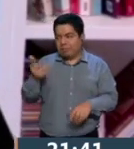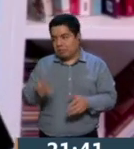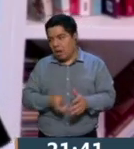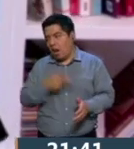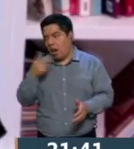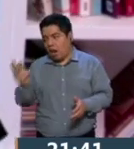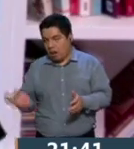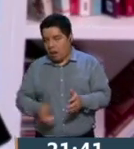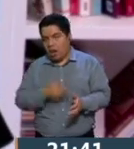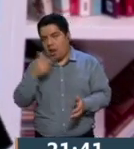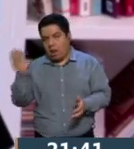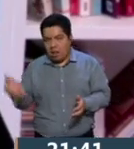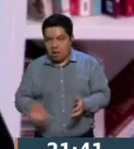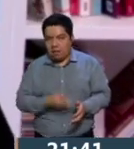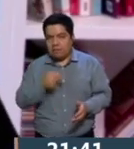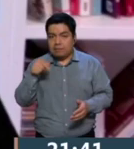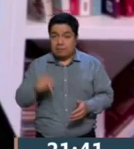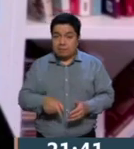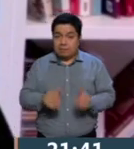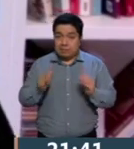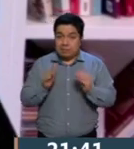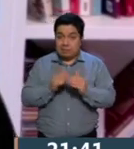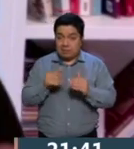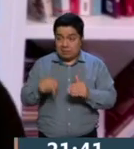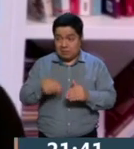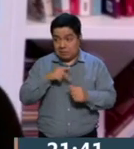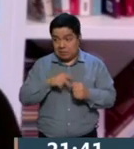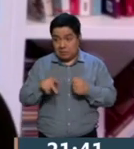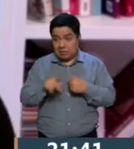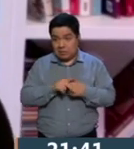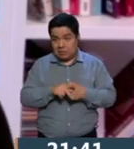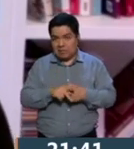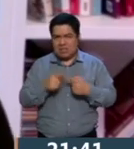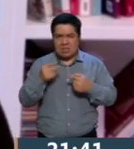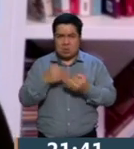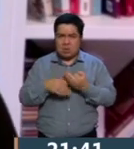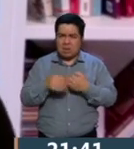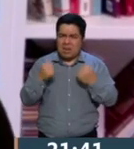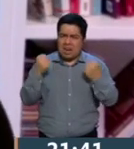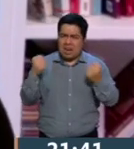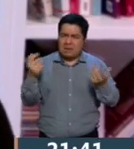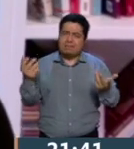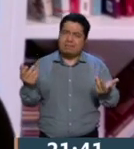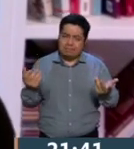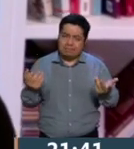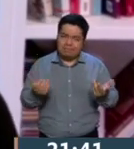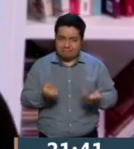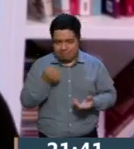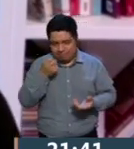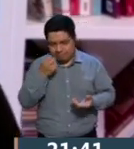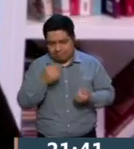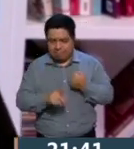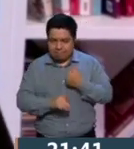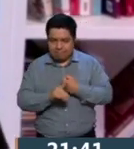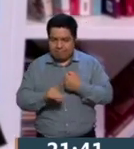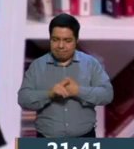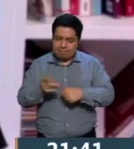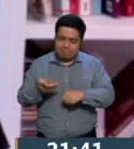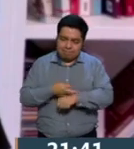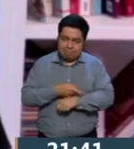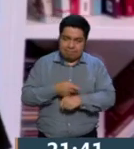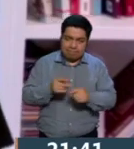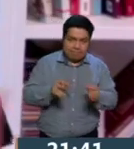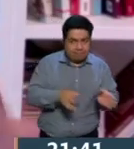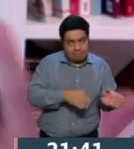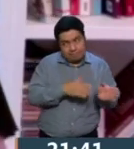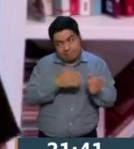hacer estando en el país, pues la verdad es que todo el mundo estaría protestando. Entonces, eso es lo que pasa. Ahora, de eso a